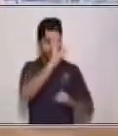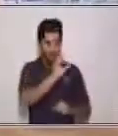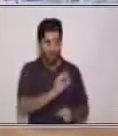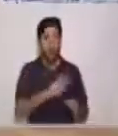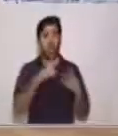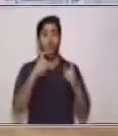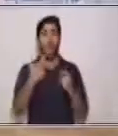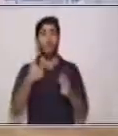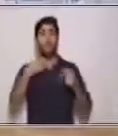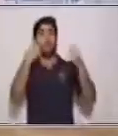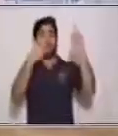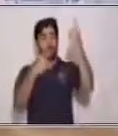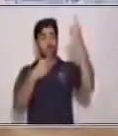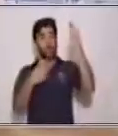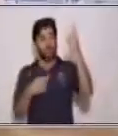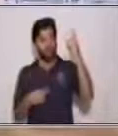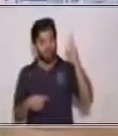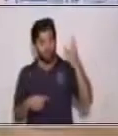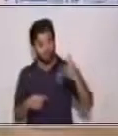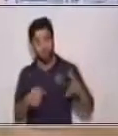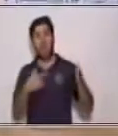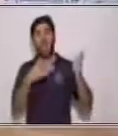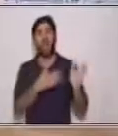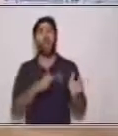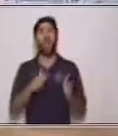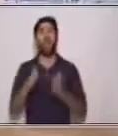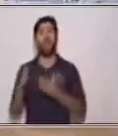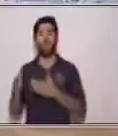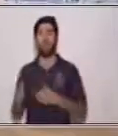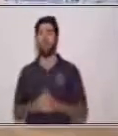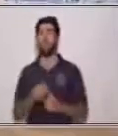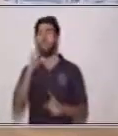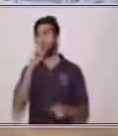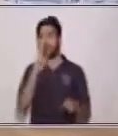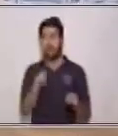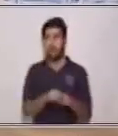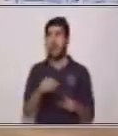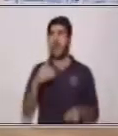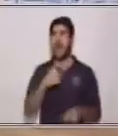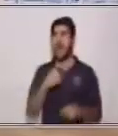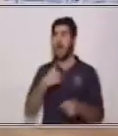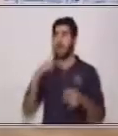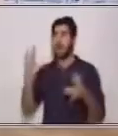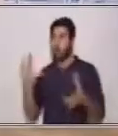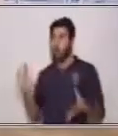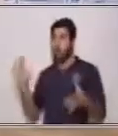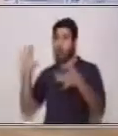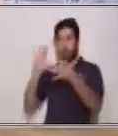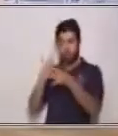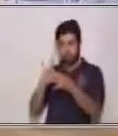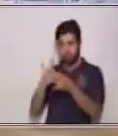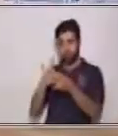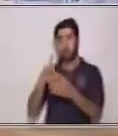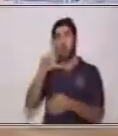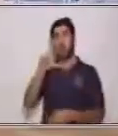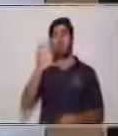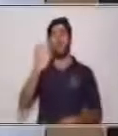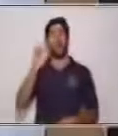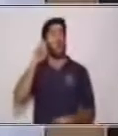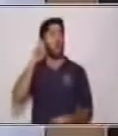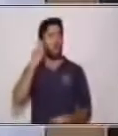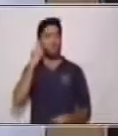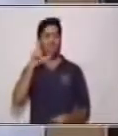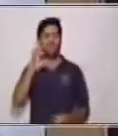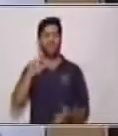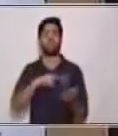iniciar y con cuál debo finalizar. También poseen conectores lógicos. En algunos casos no hay, aparte de los guiones,